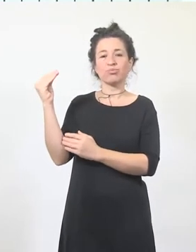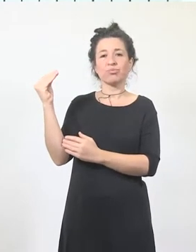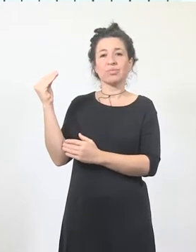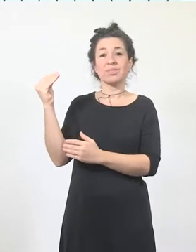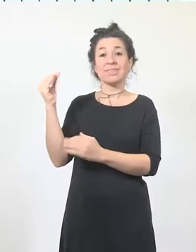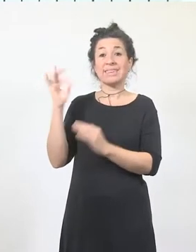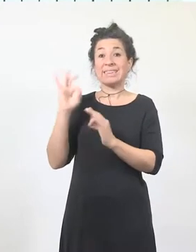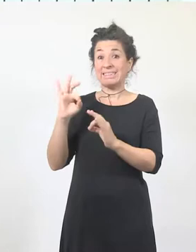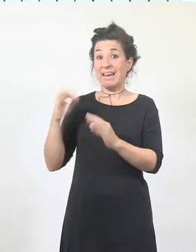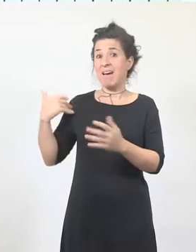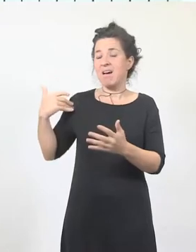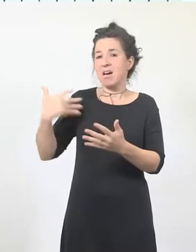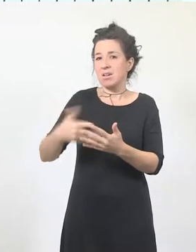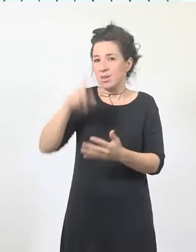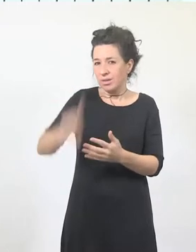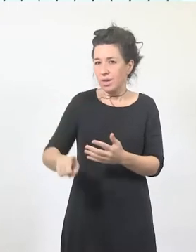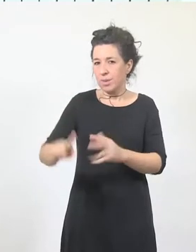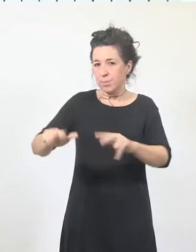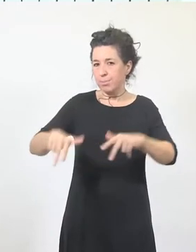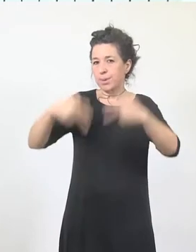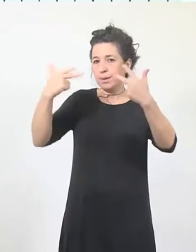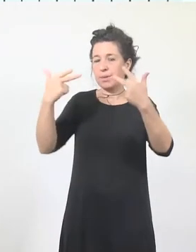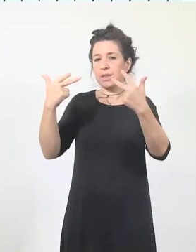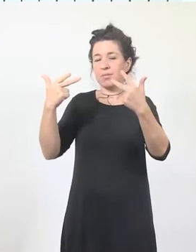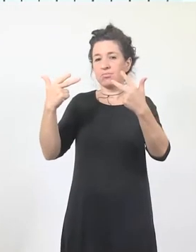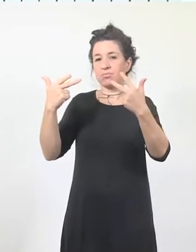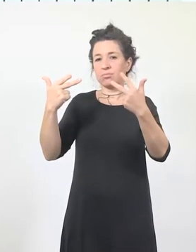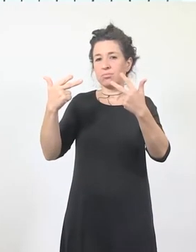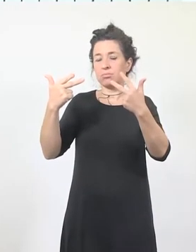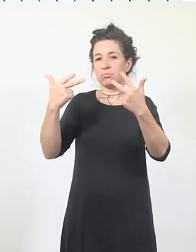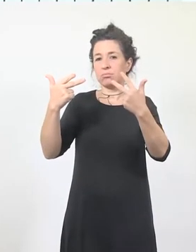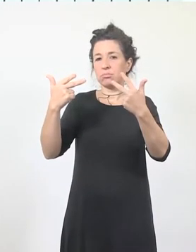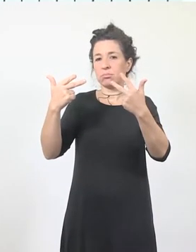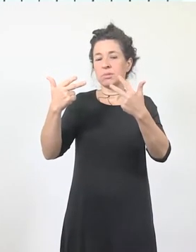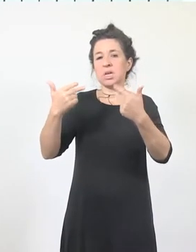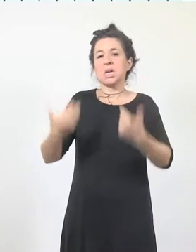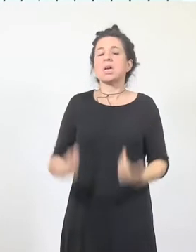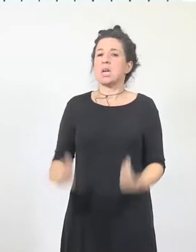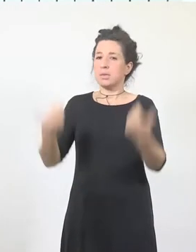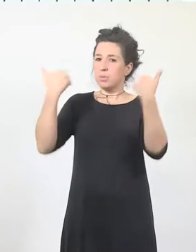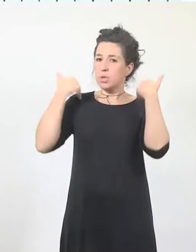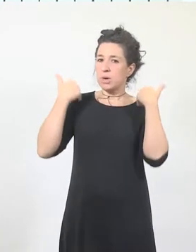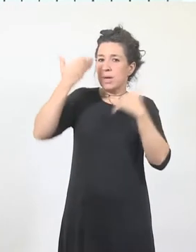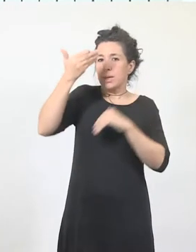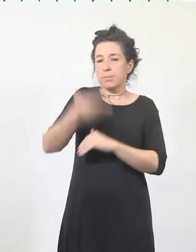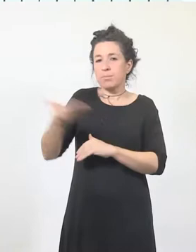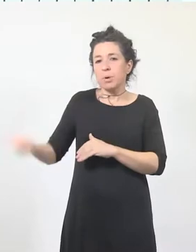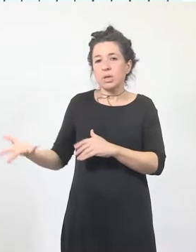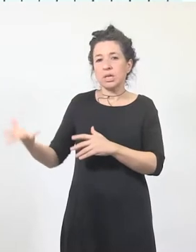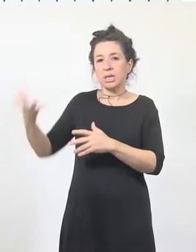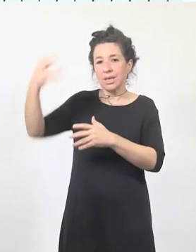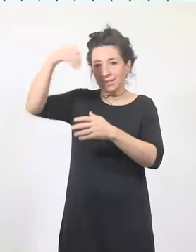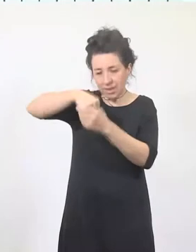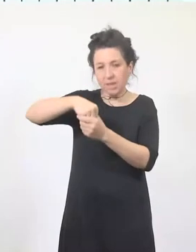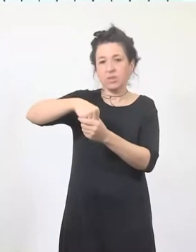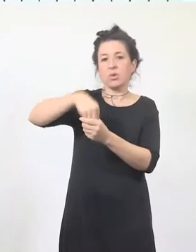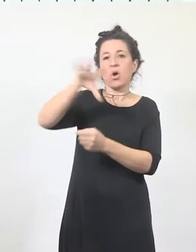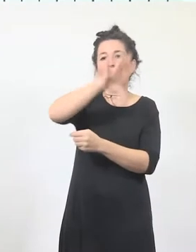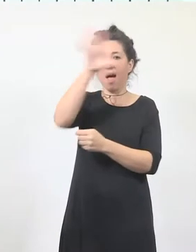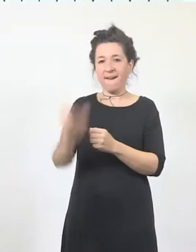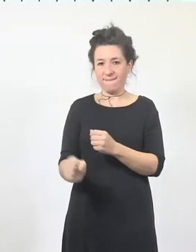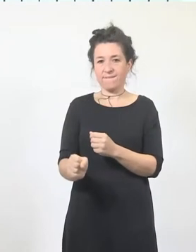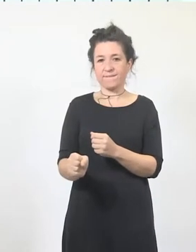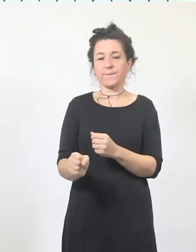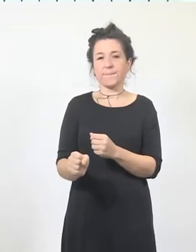hecho hasta ahora nos ha permitido también tener responsabilidades importantes a nivel del continente